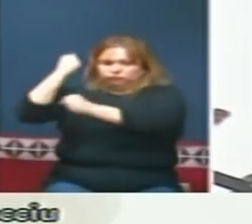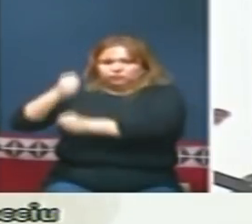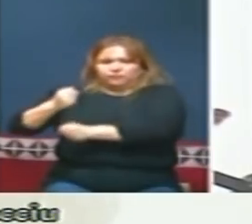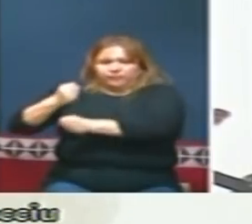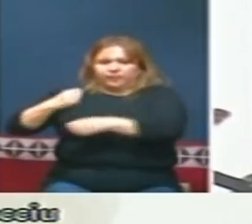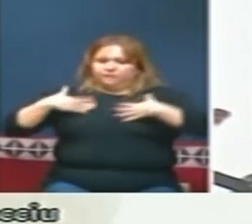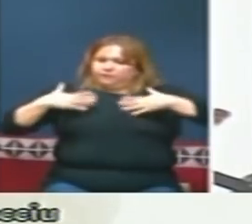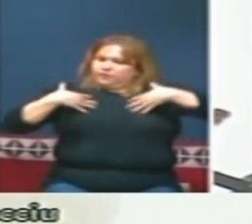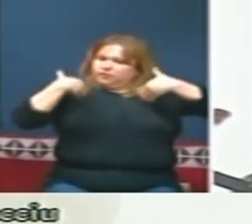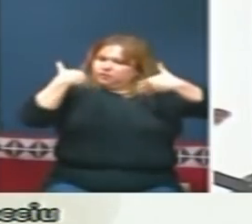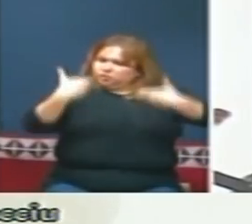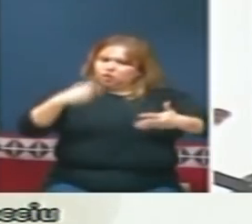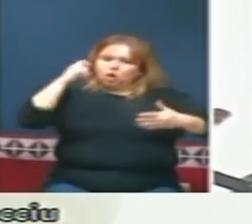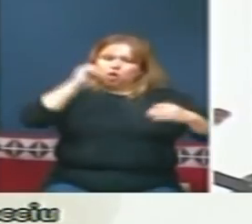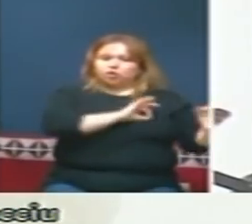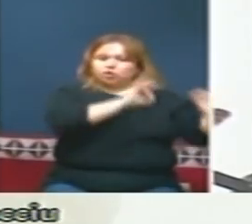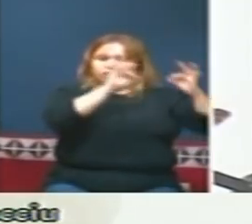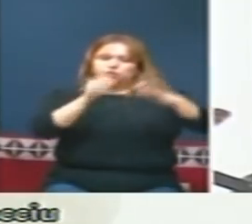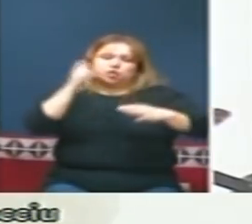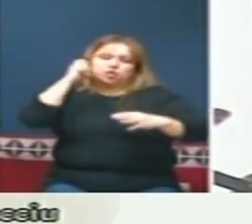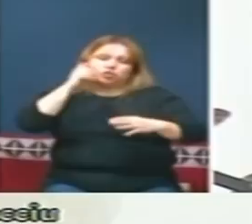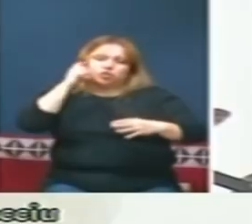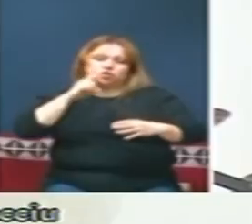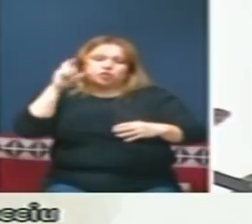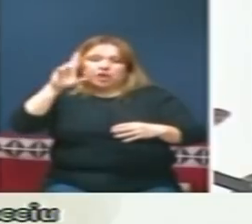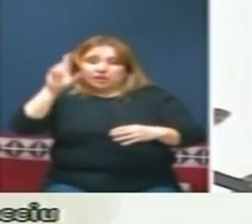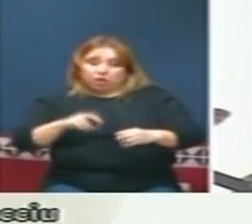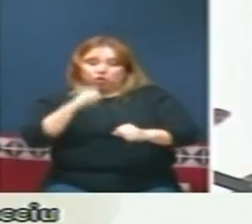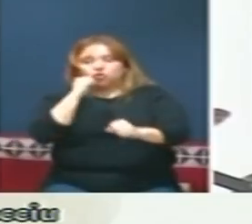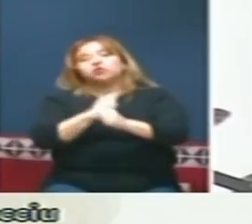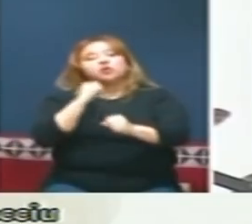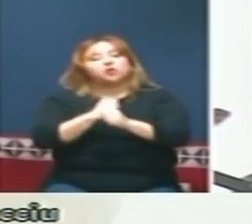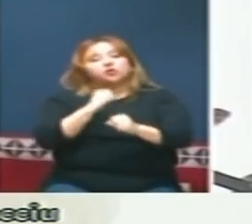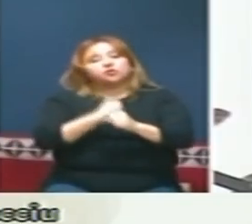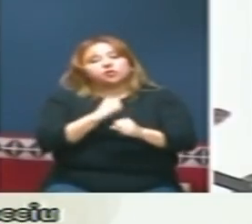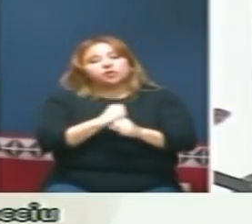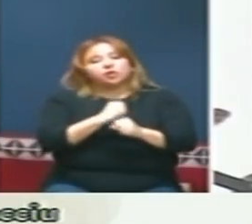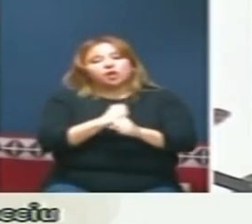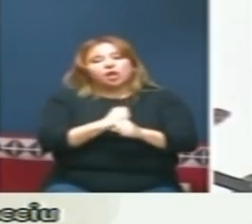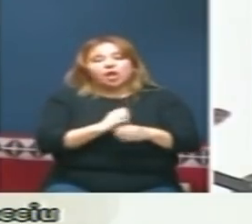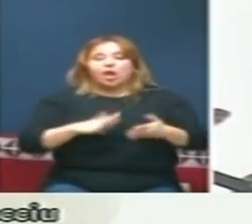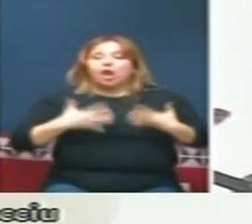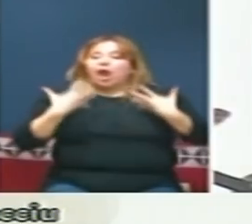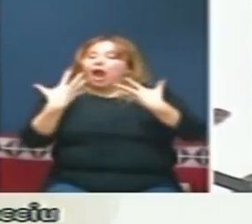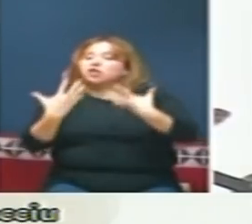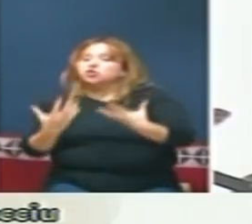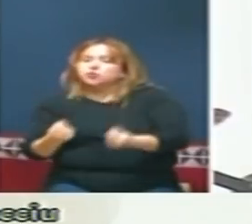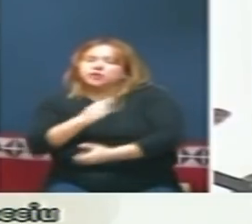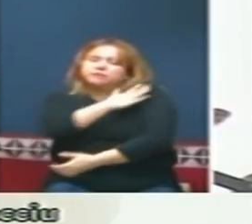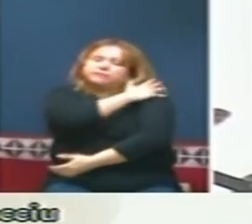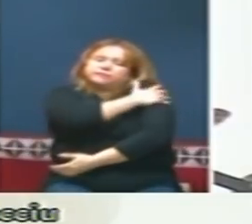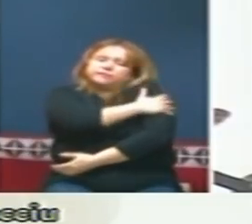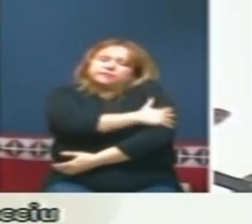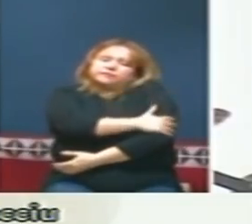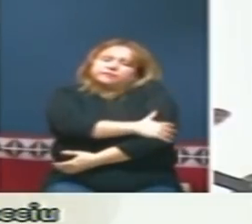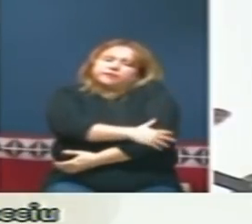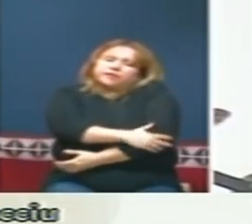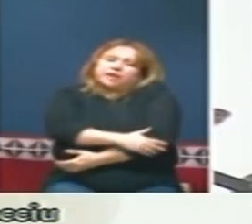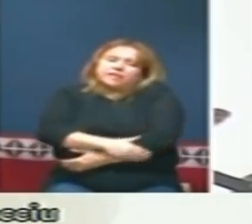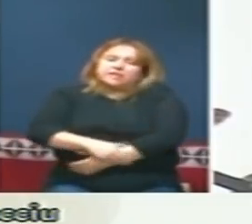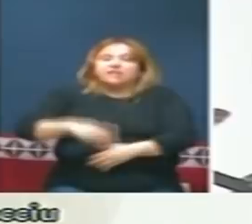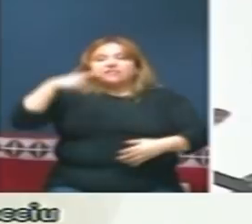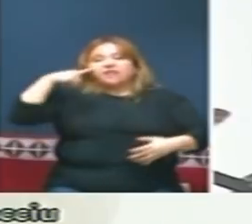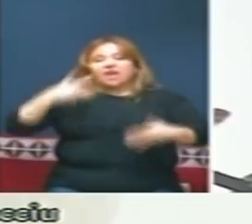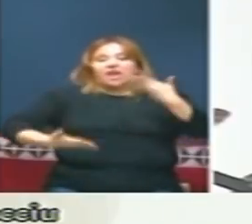a La Rioja empezó a trabajar con gran celo para socorrer a una población muy pobre y víctima de